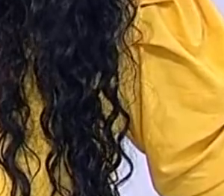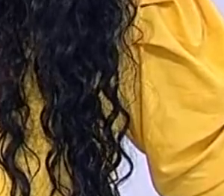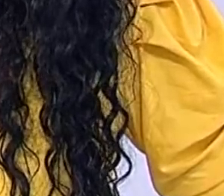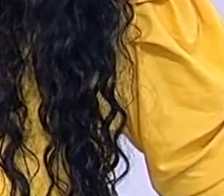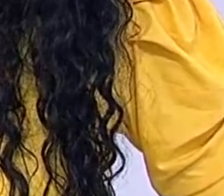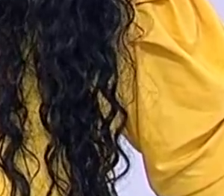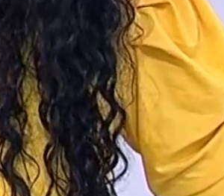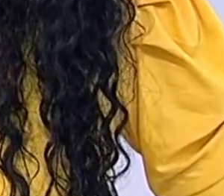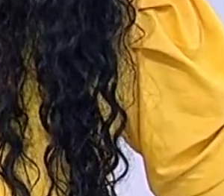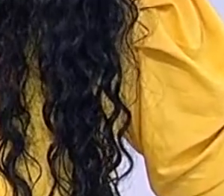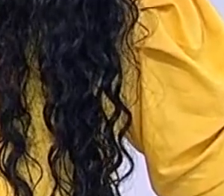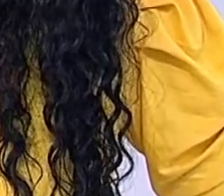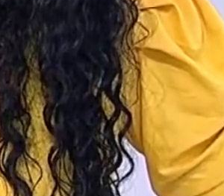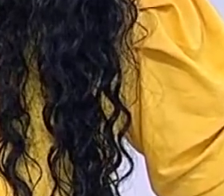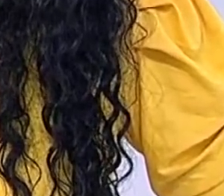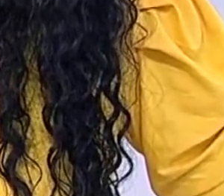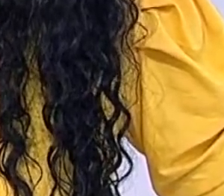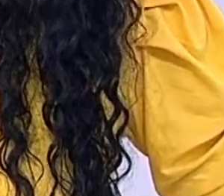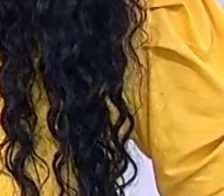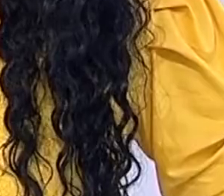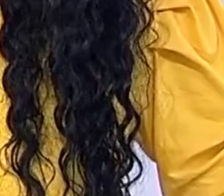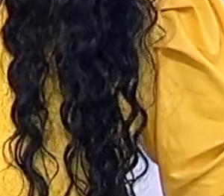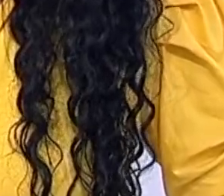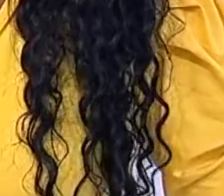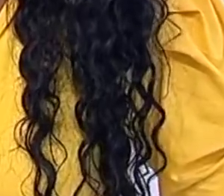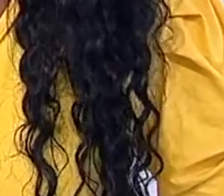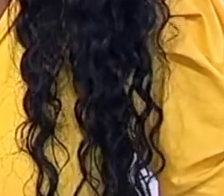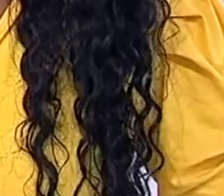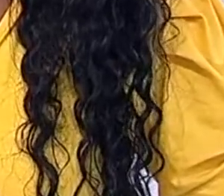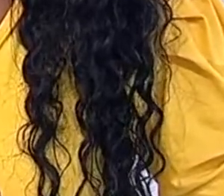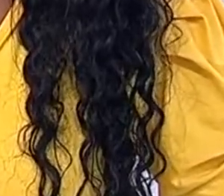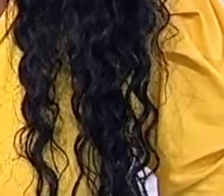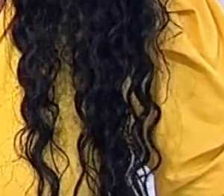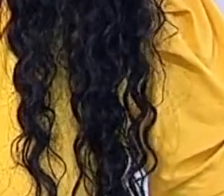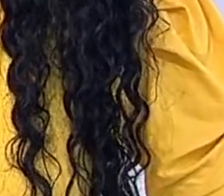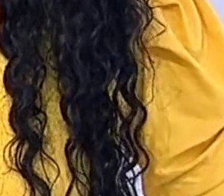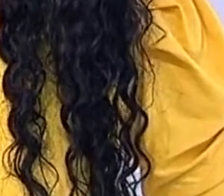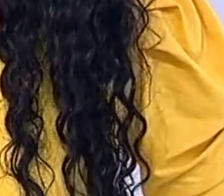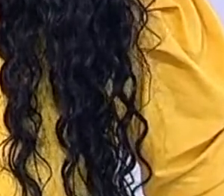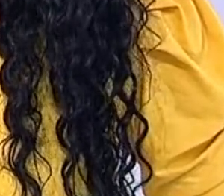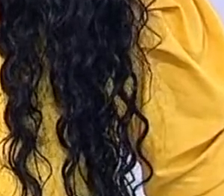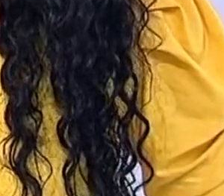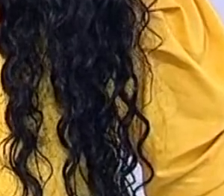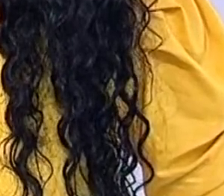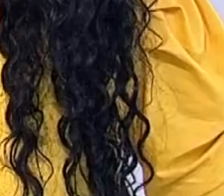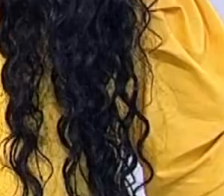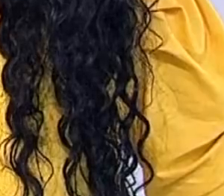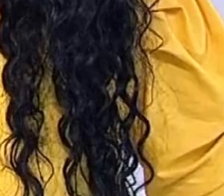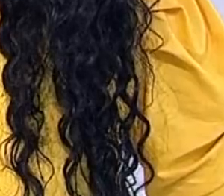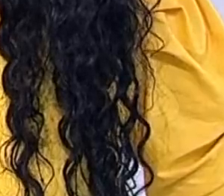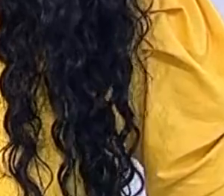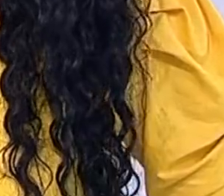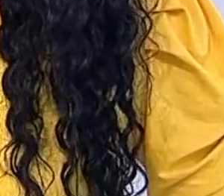Jorge Yunda, dos exalcaldes de Quito coinciden en que esta situación siembra precedentes y hace un llamado